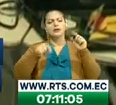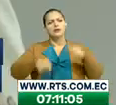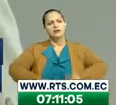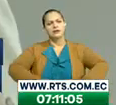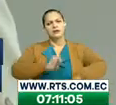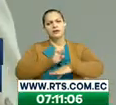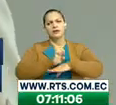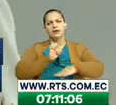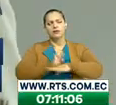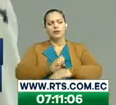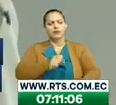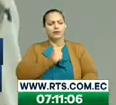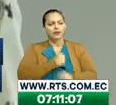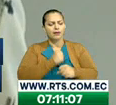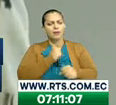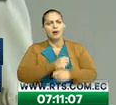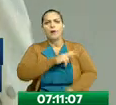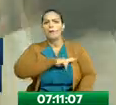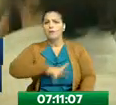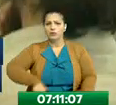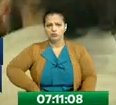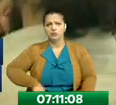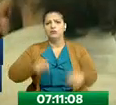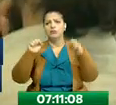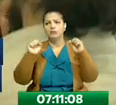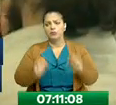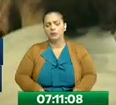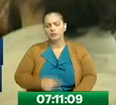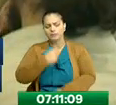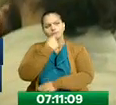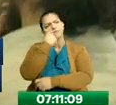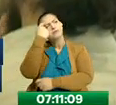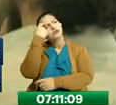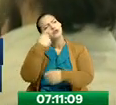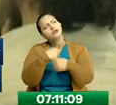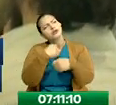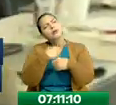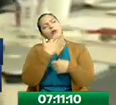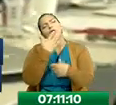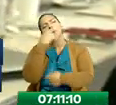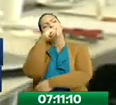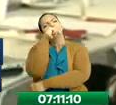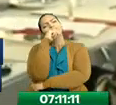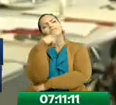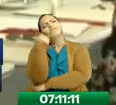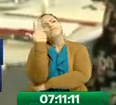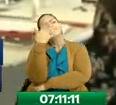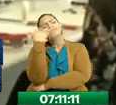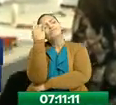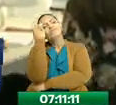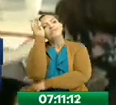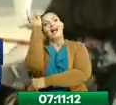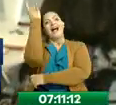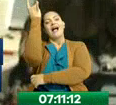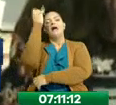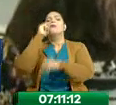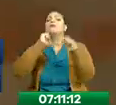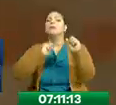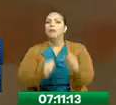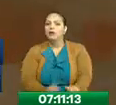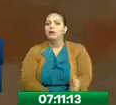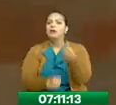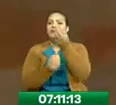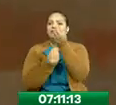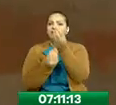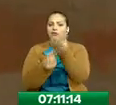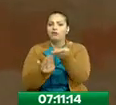enfrentan a una competencia ardua, no deja de ser una opción. Si usted tiene una idea que desea aplicarla y cree que pueda rendir, no